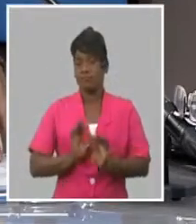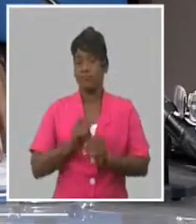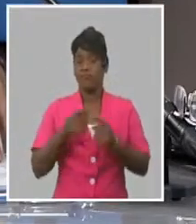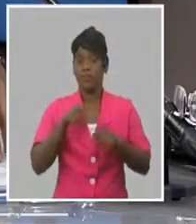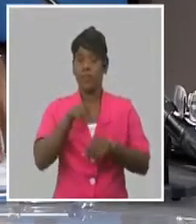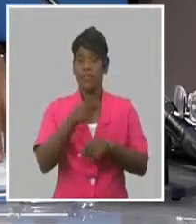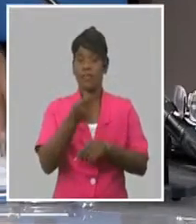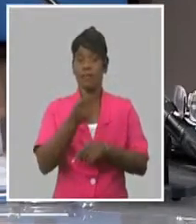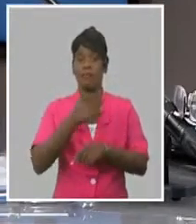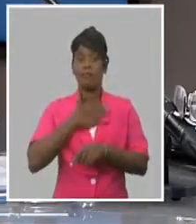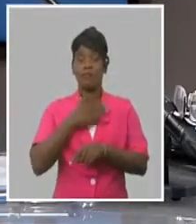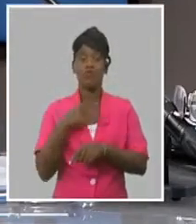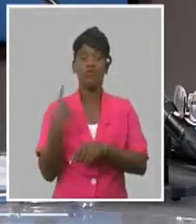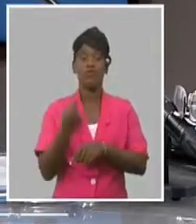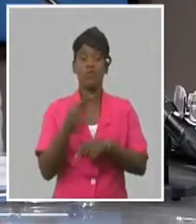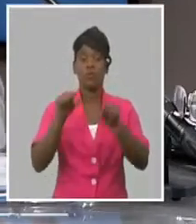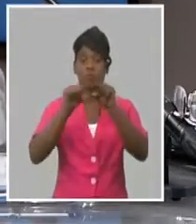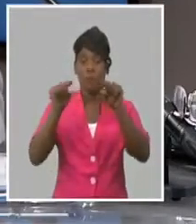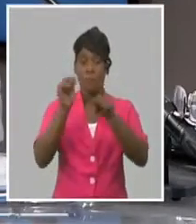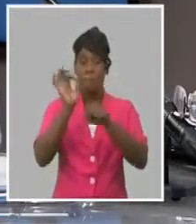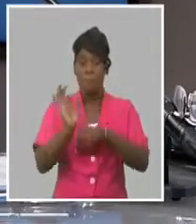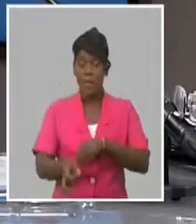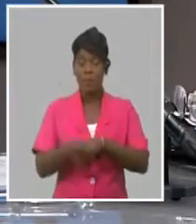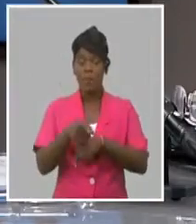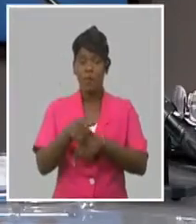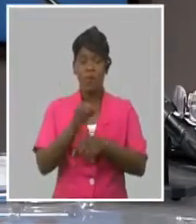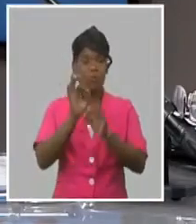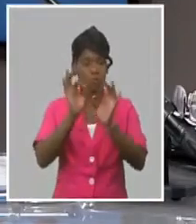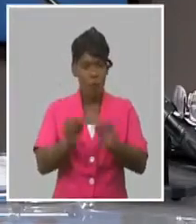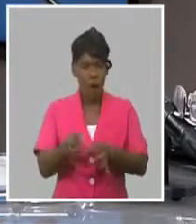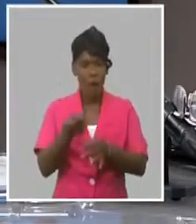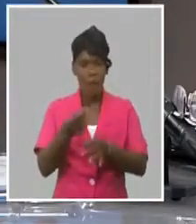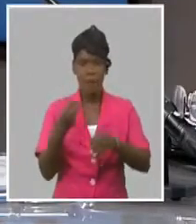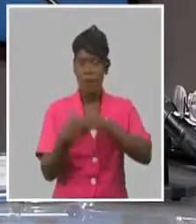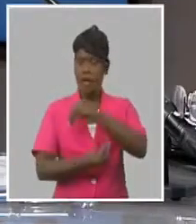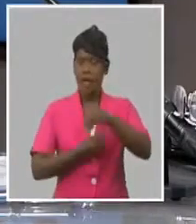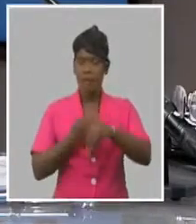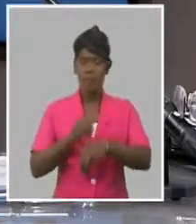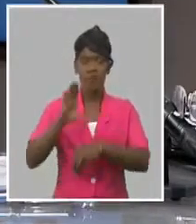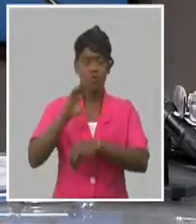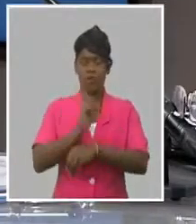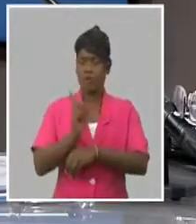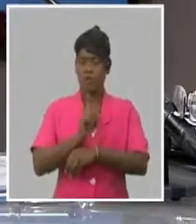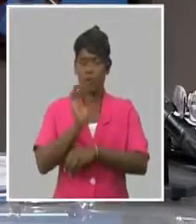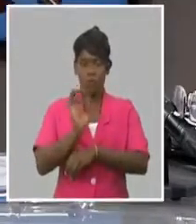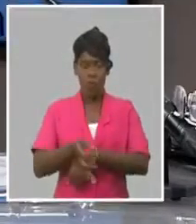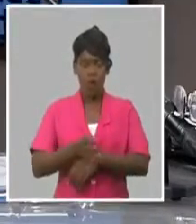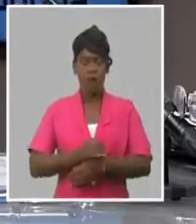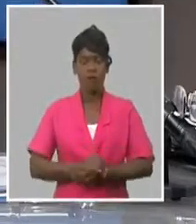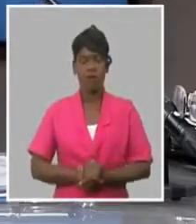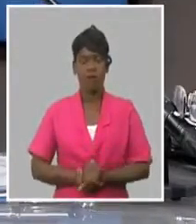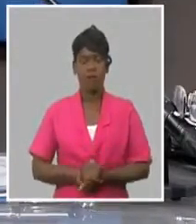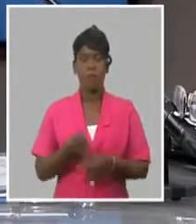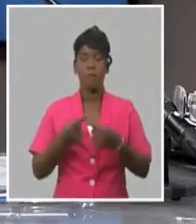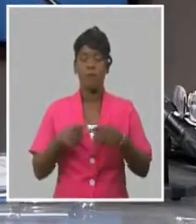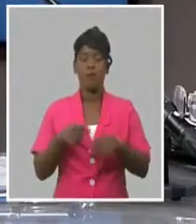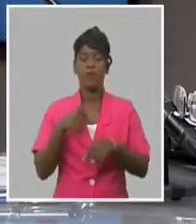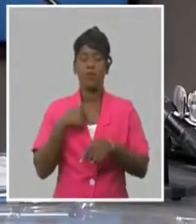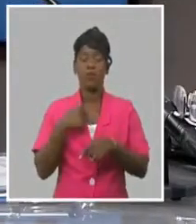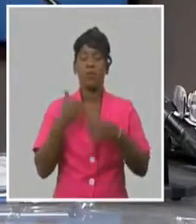precio minorista de la leche lo vamos a mantener centralizado. Y digo más, lo vamos a